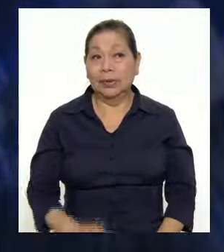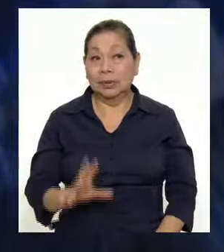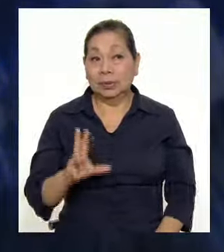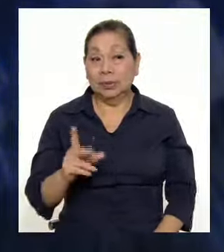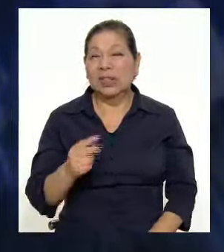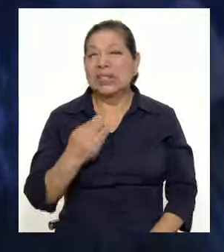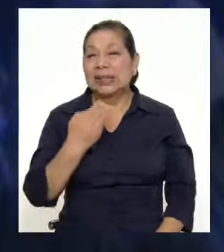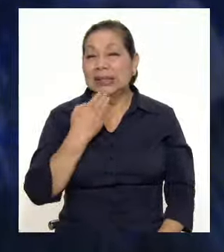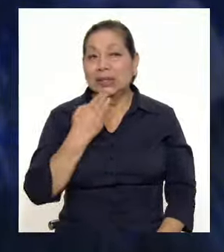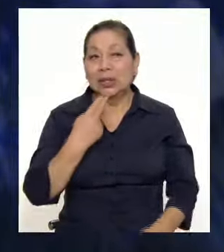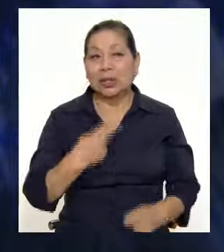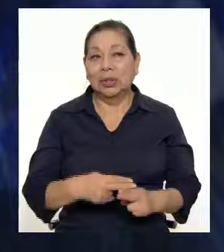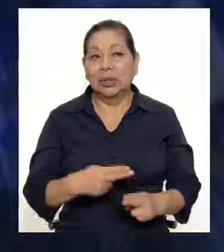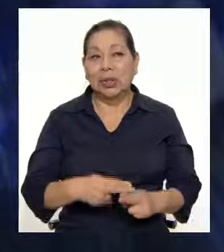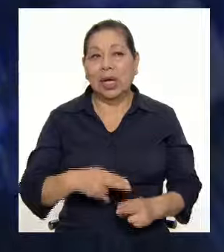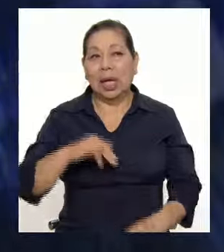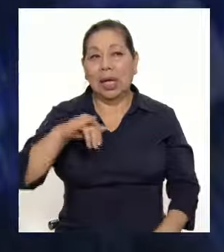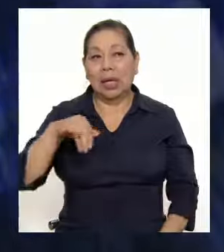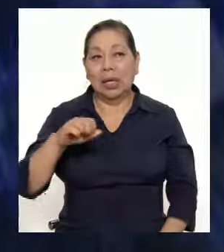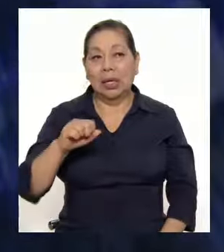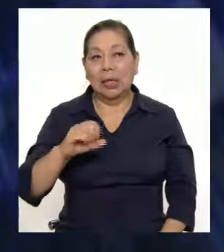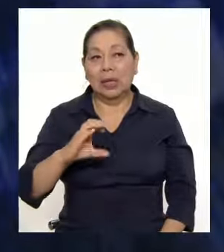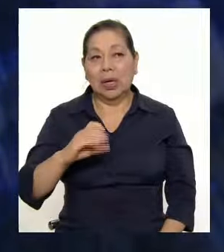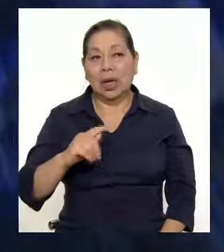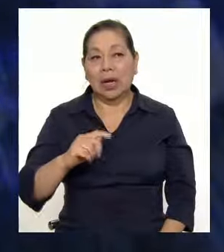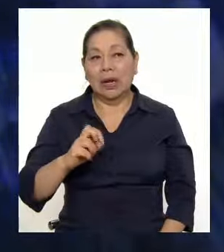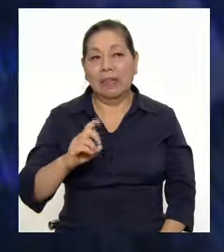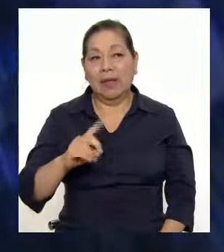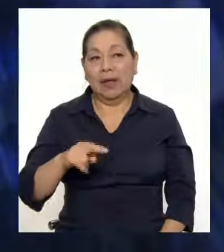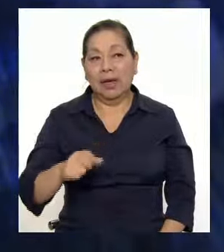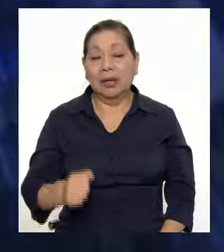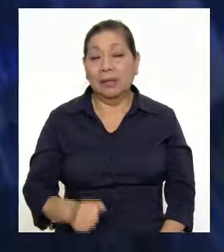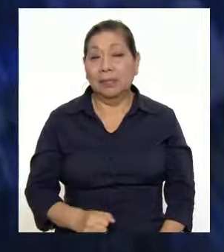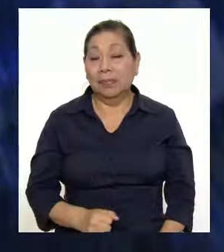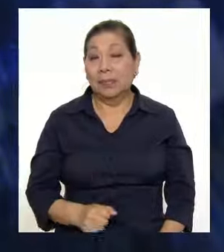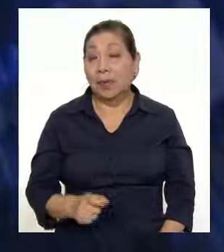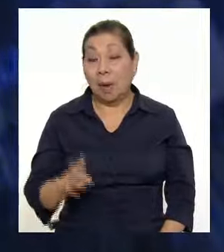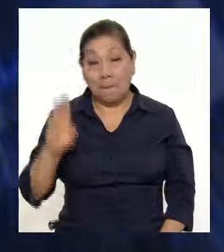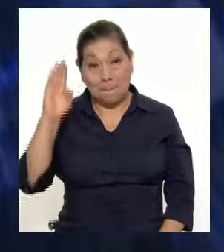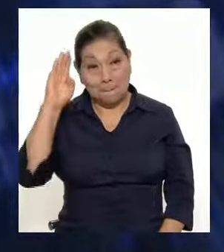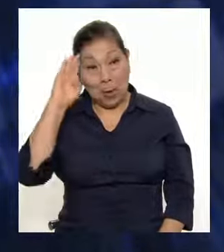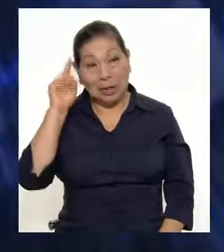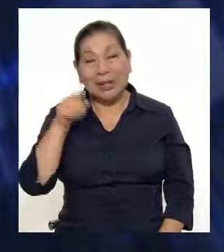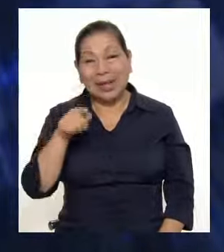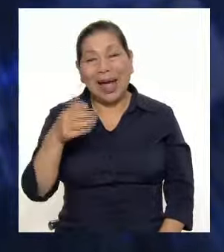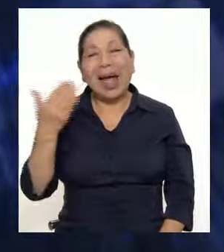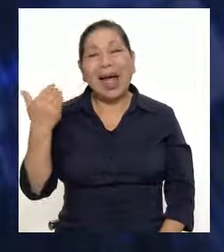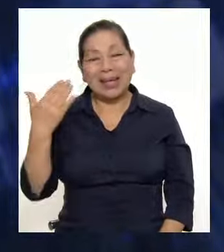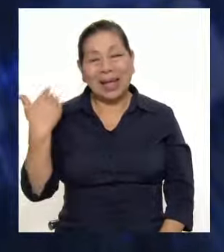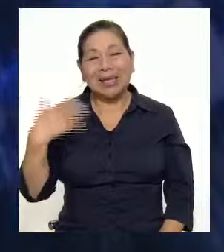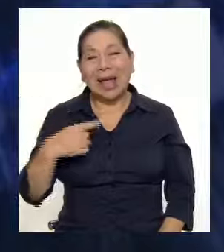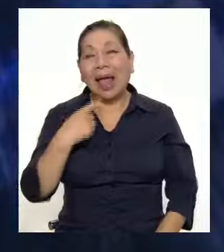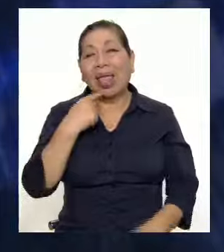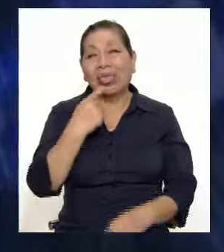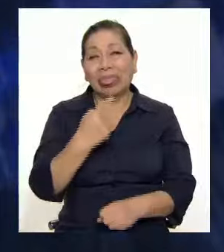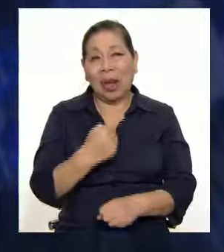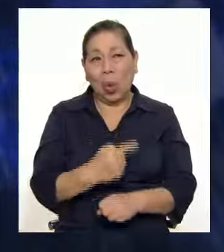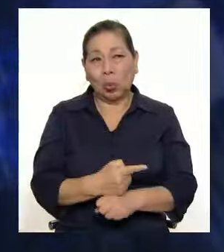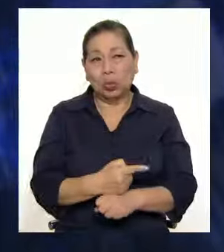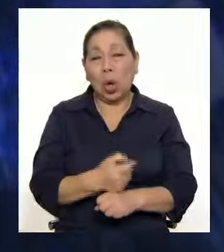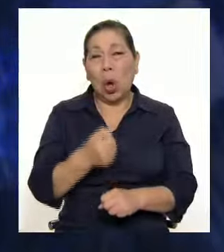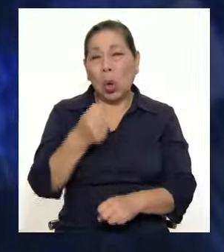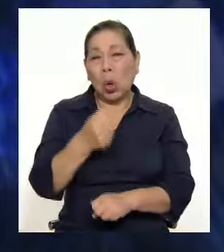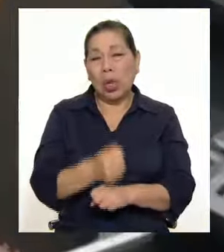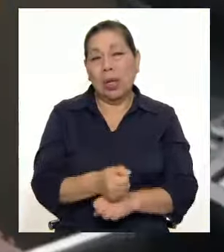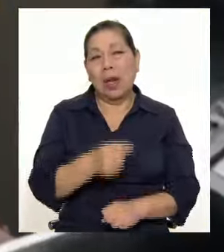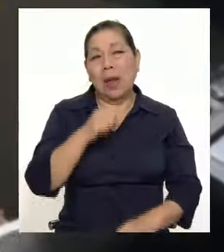intervenido fue identificado como Jesús Rodríguez Cárdenas y según fuentes policiales registra denuncias por violencia